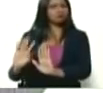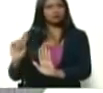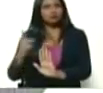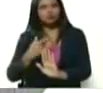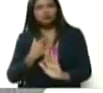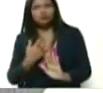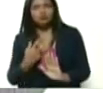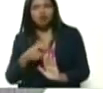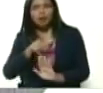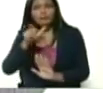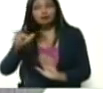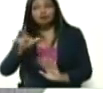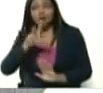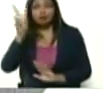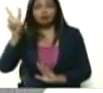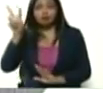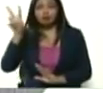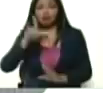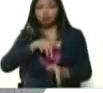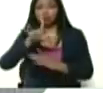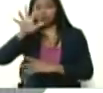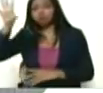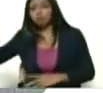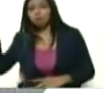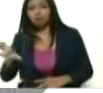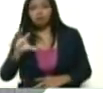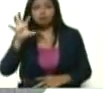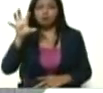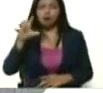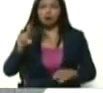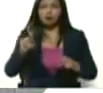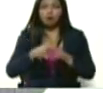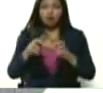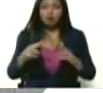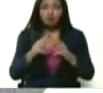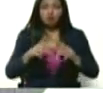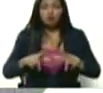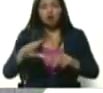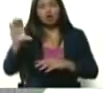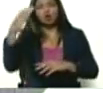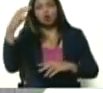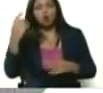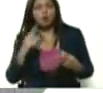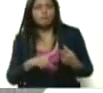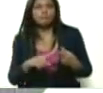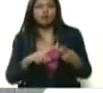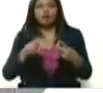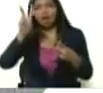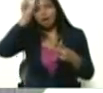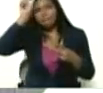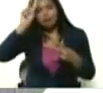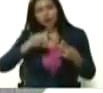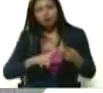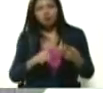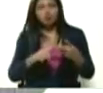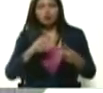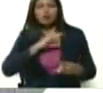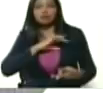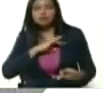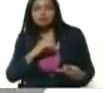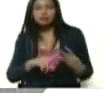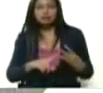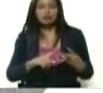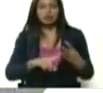hacia los migrantes venezolanos que se encuentran en Colombia, en Perú, en Chile,